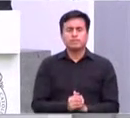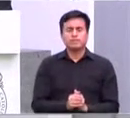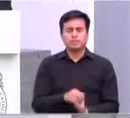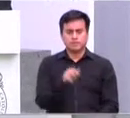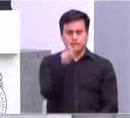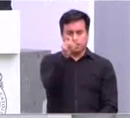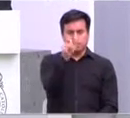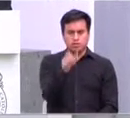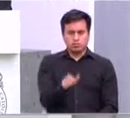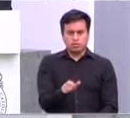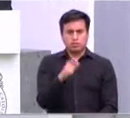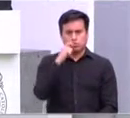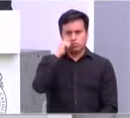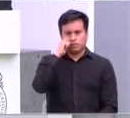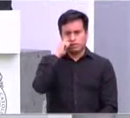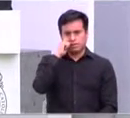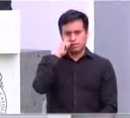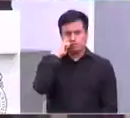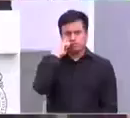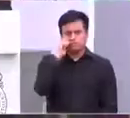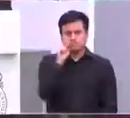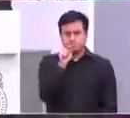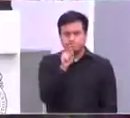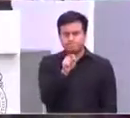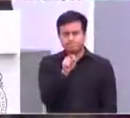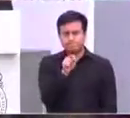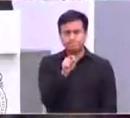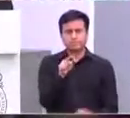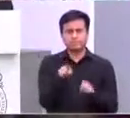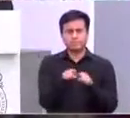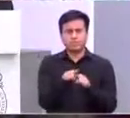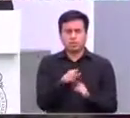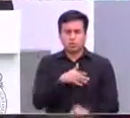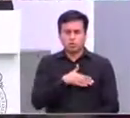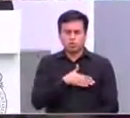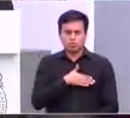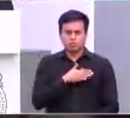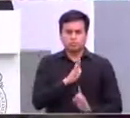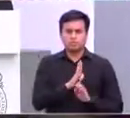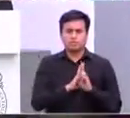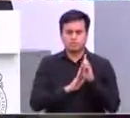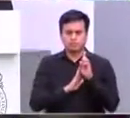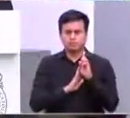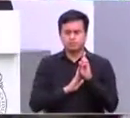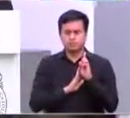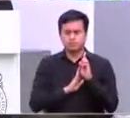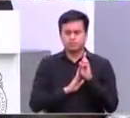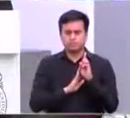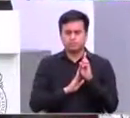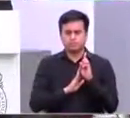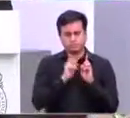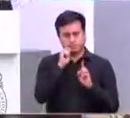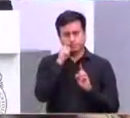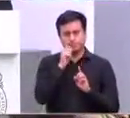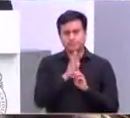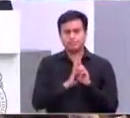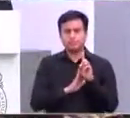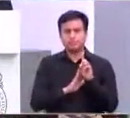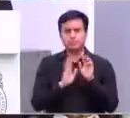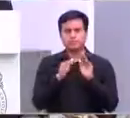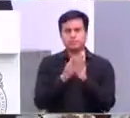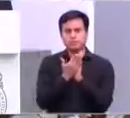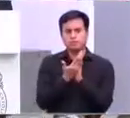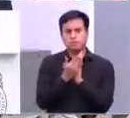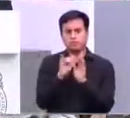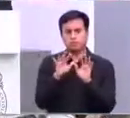persona humana es el corazón del desarrollo cito una página